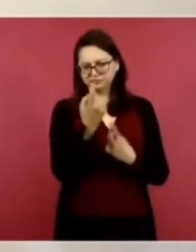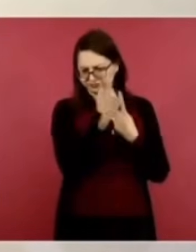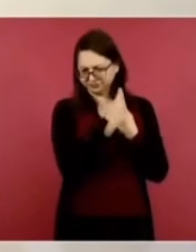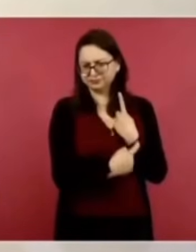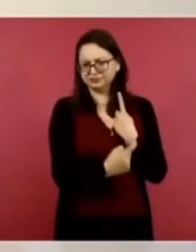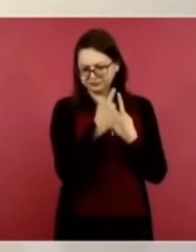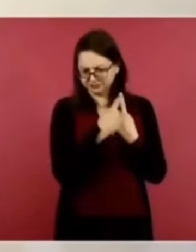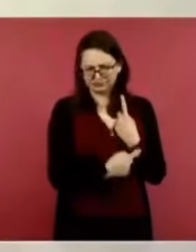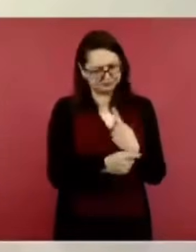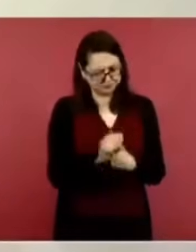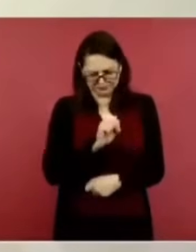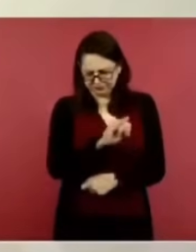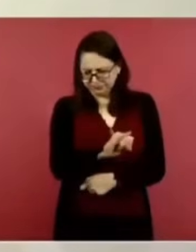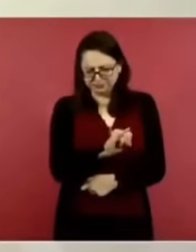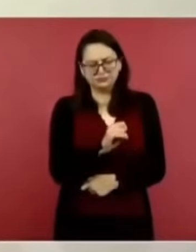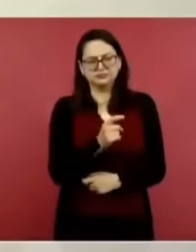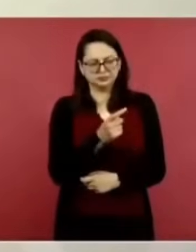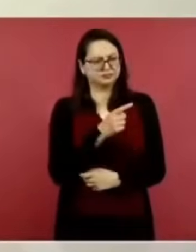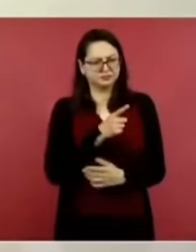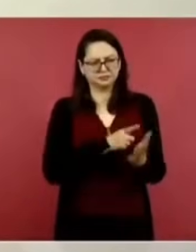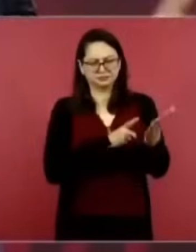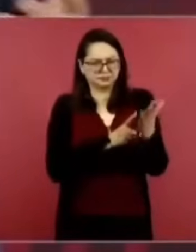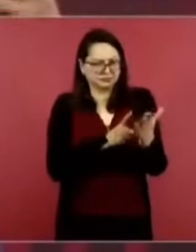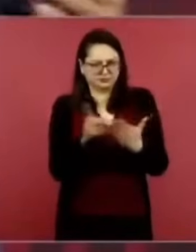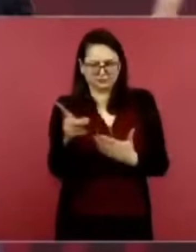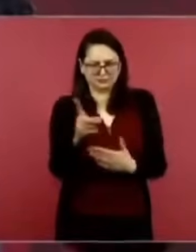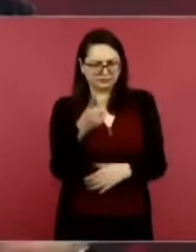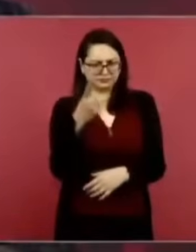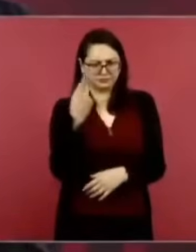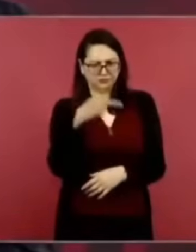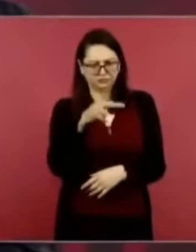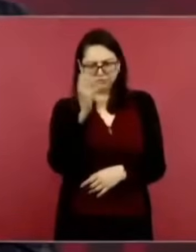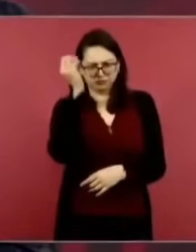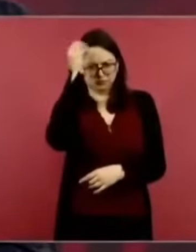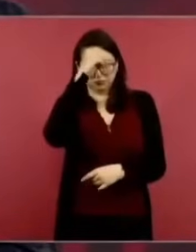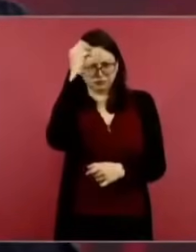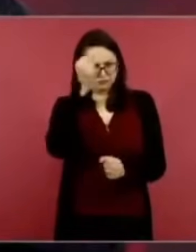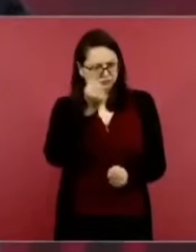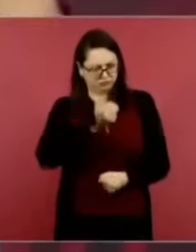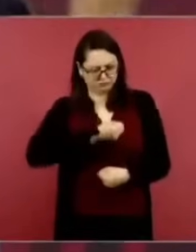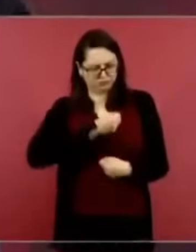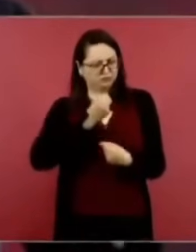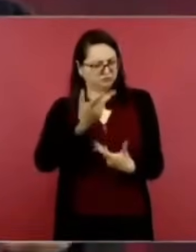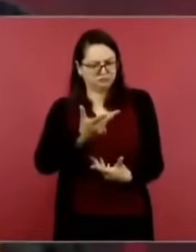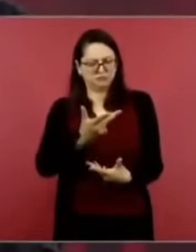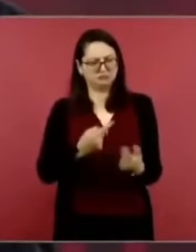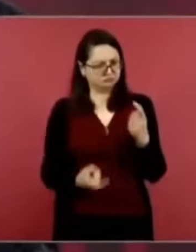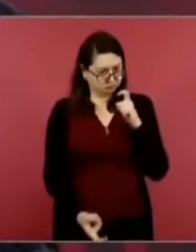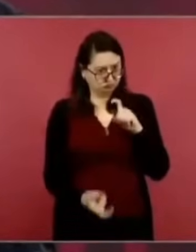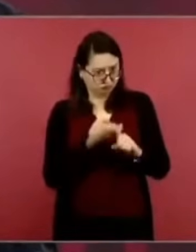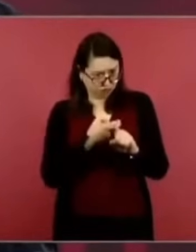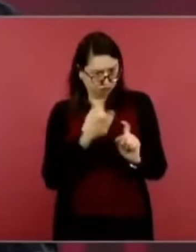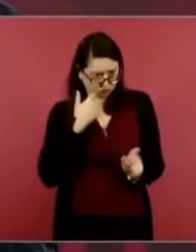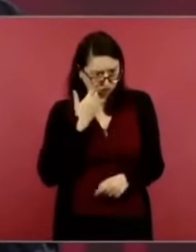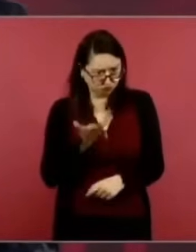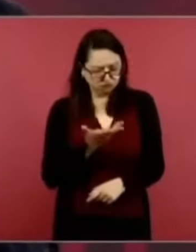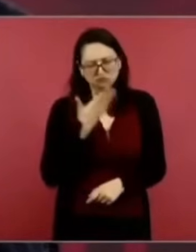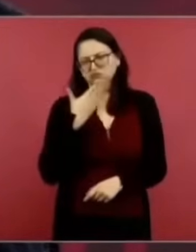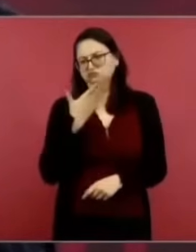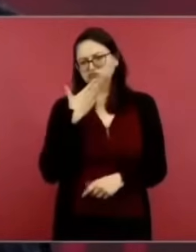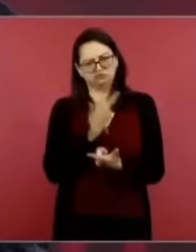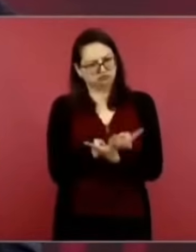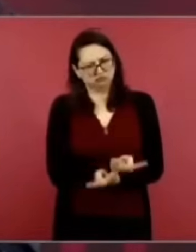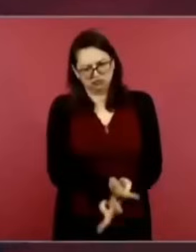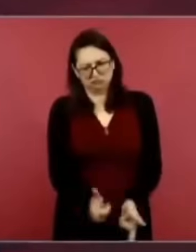Tenemos que garantizar el derecho a disentir, por eso lo expongo. Somos libres y no